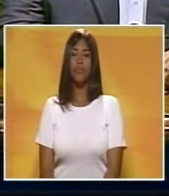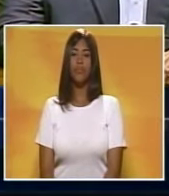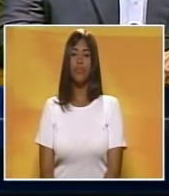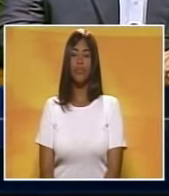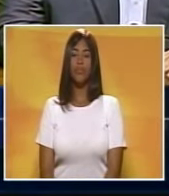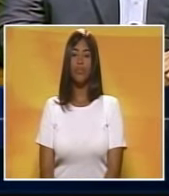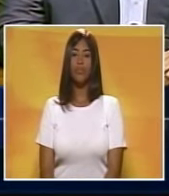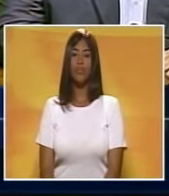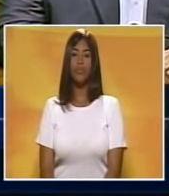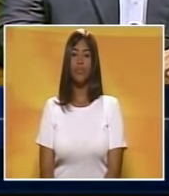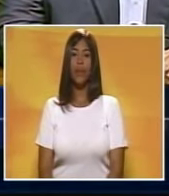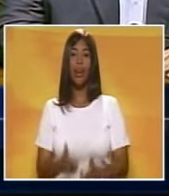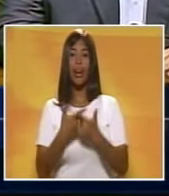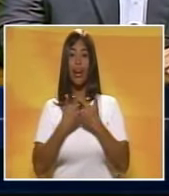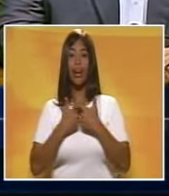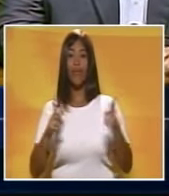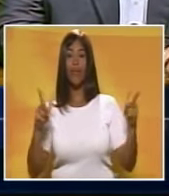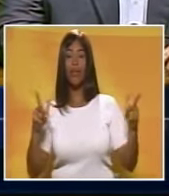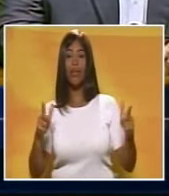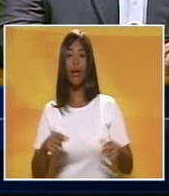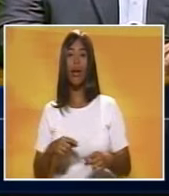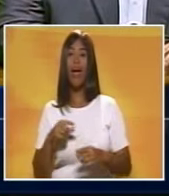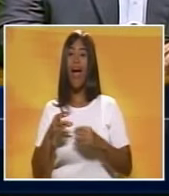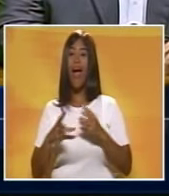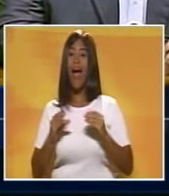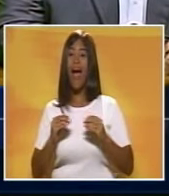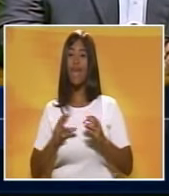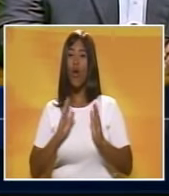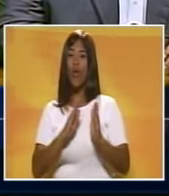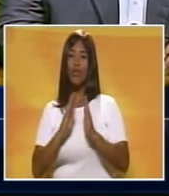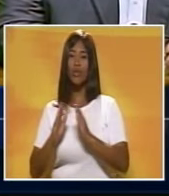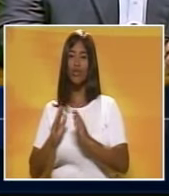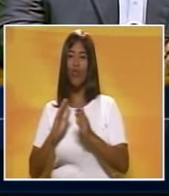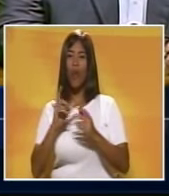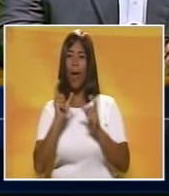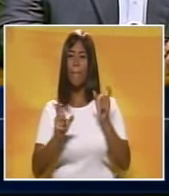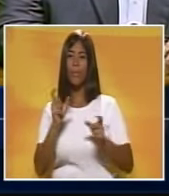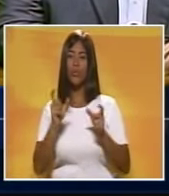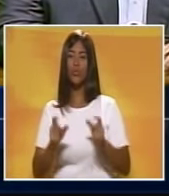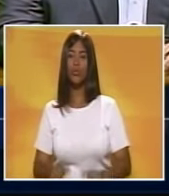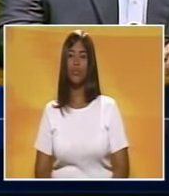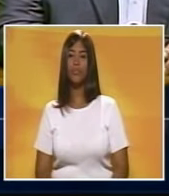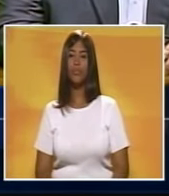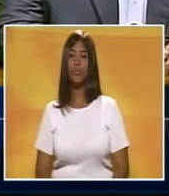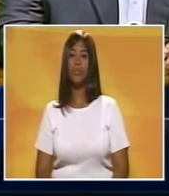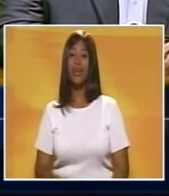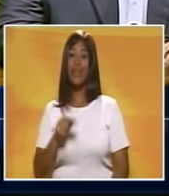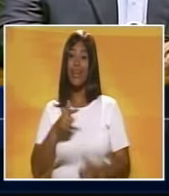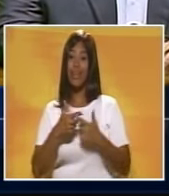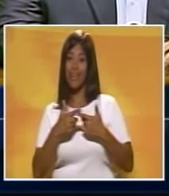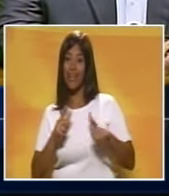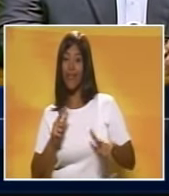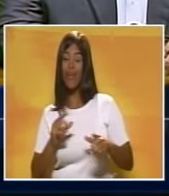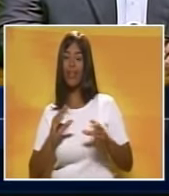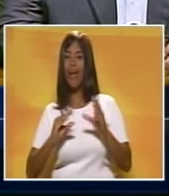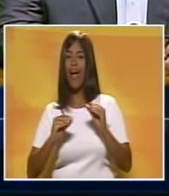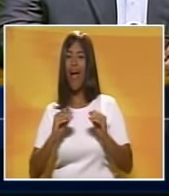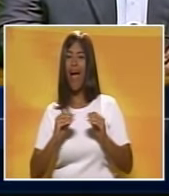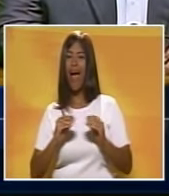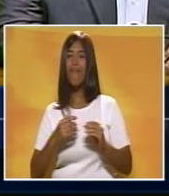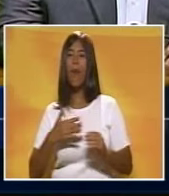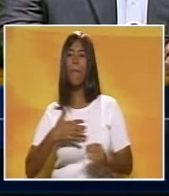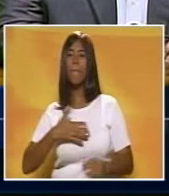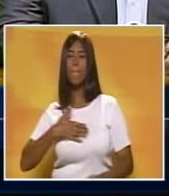construir. Libertad, que habla de la organización ciudadana, que habla de la capacidad y la posibilidad